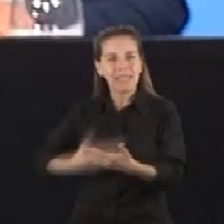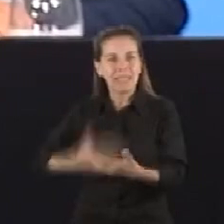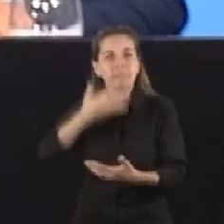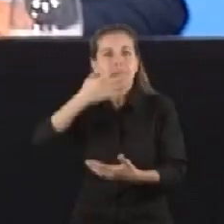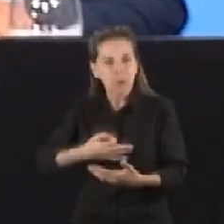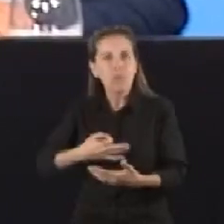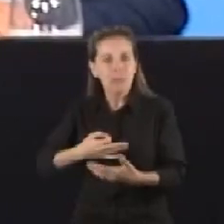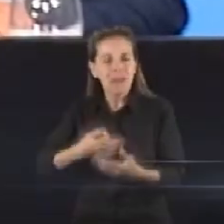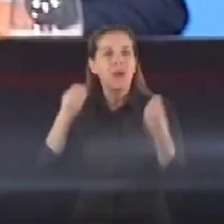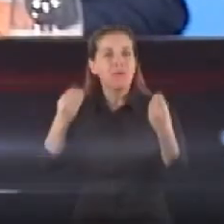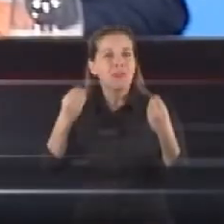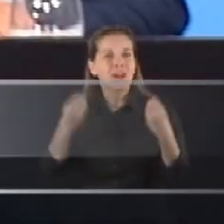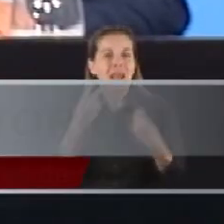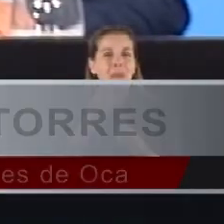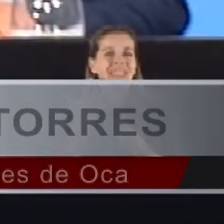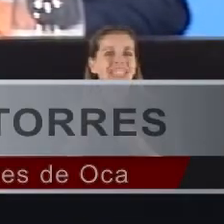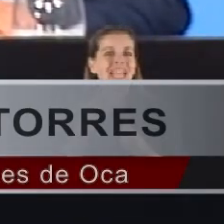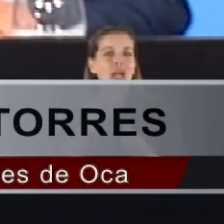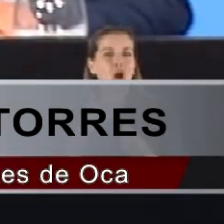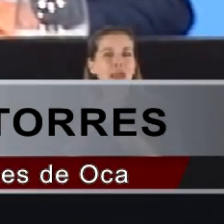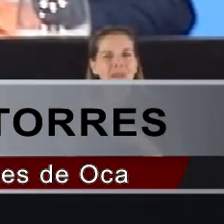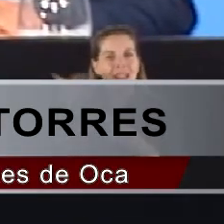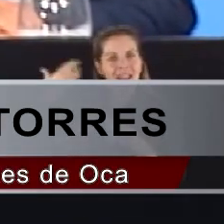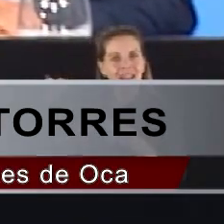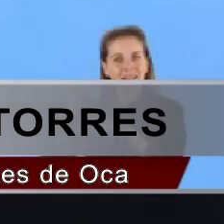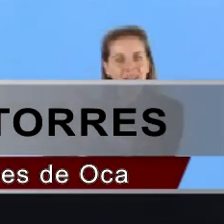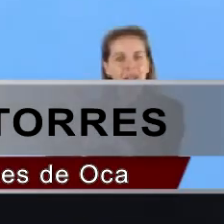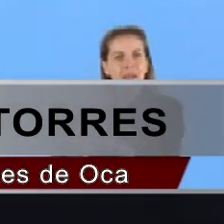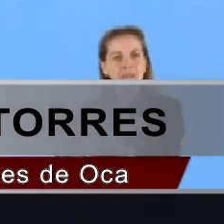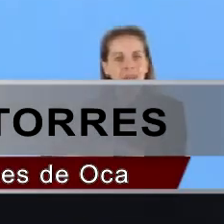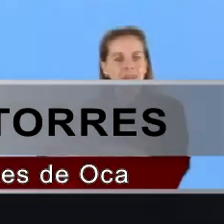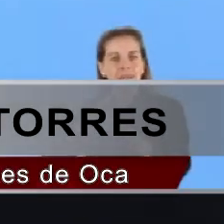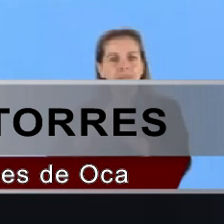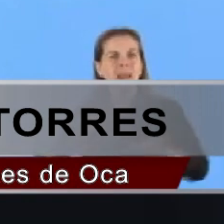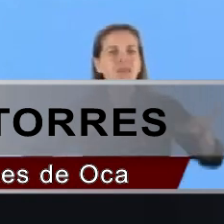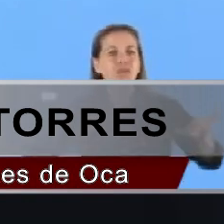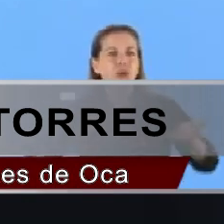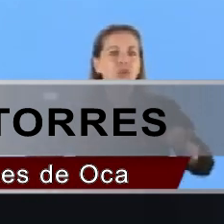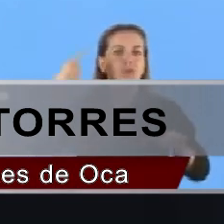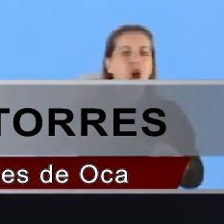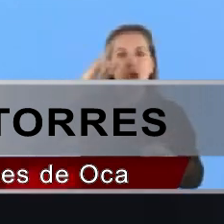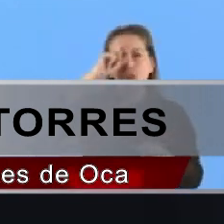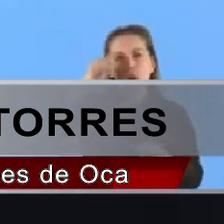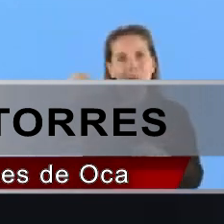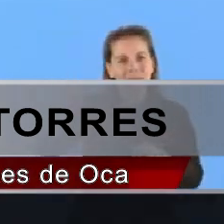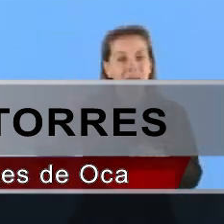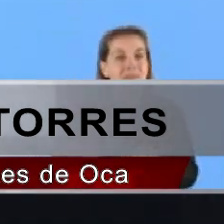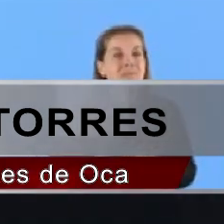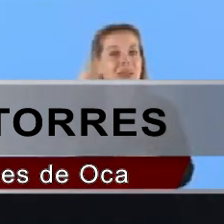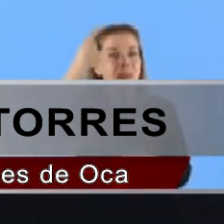que el 25 de abril usted lo anunció en otro hospital nacional, en el Laura Bonaparte, primera vez que hubo un presidente de ese